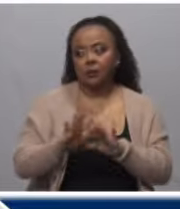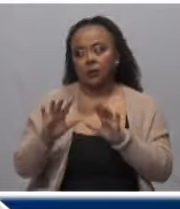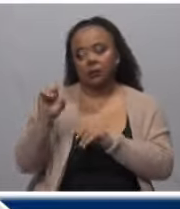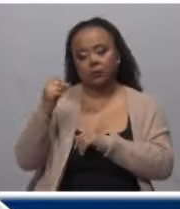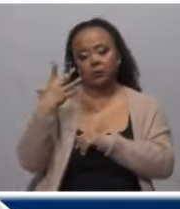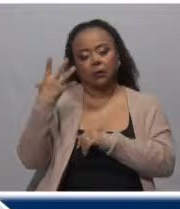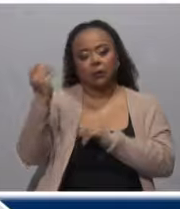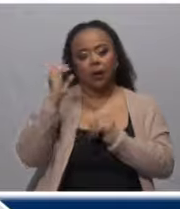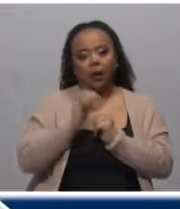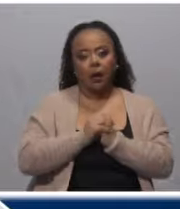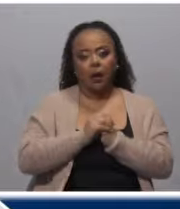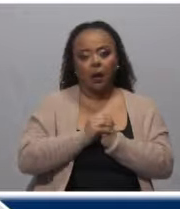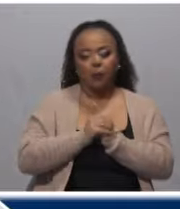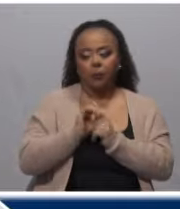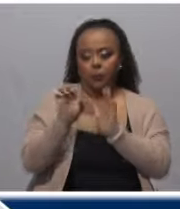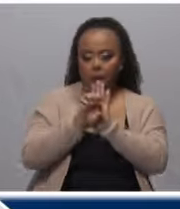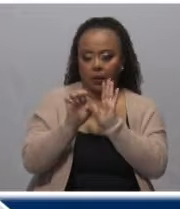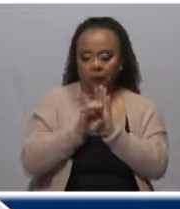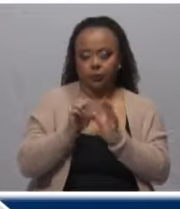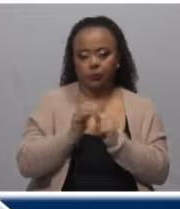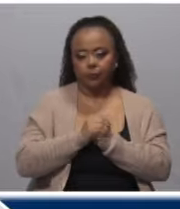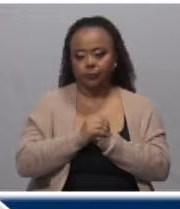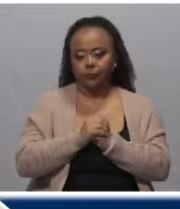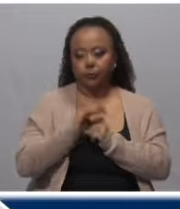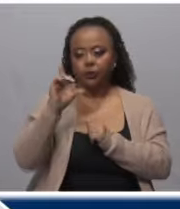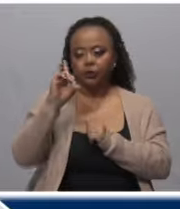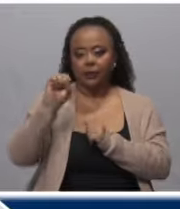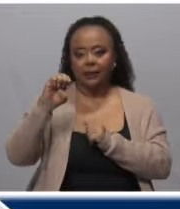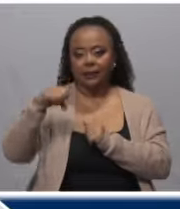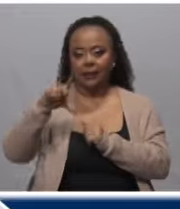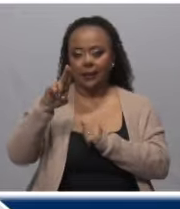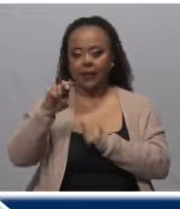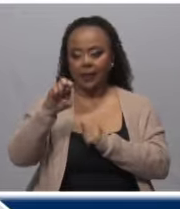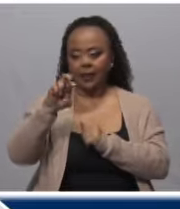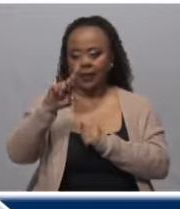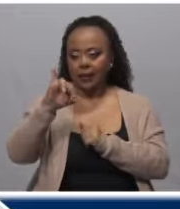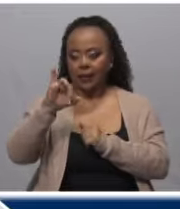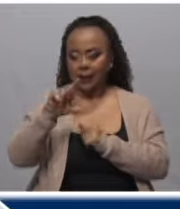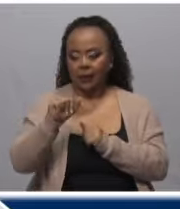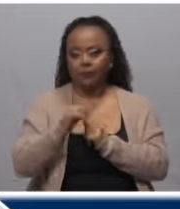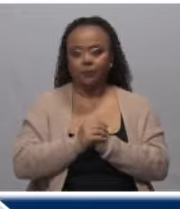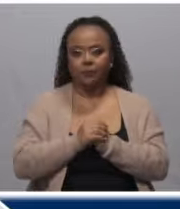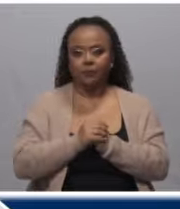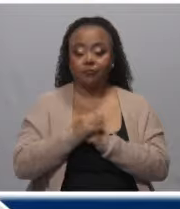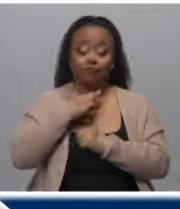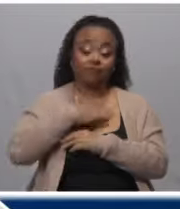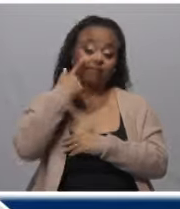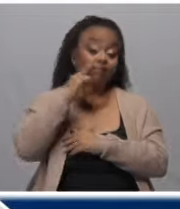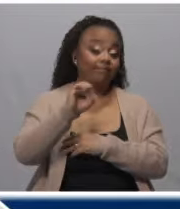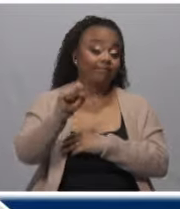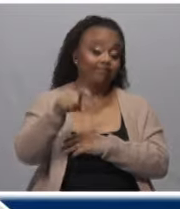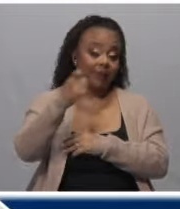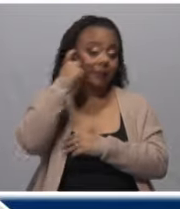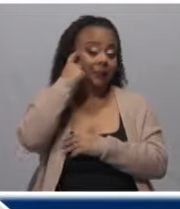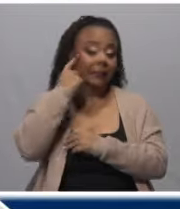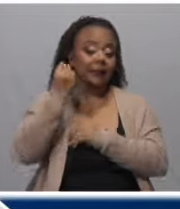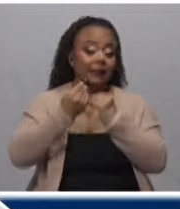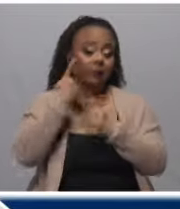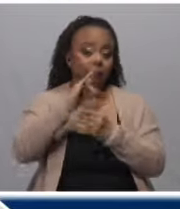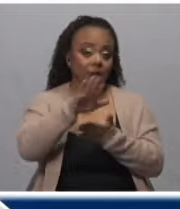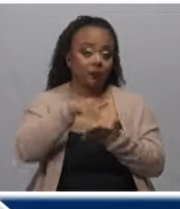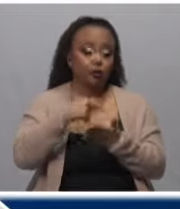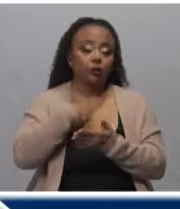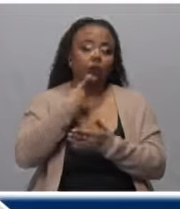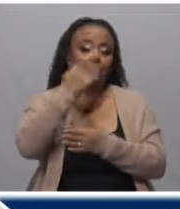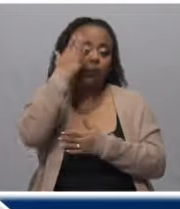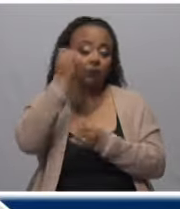si se va por ejemplo eh Douglas sequeira eh Me parece que si tienen que pensar que hacen por el centro y te voy a